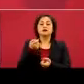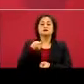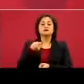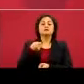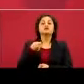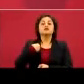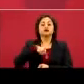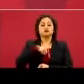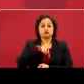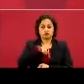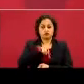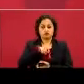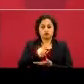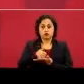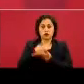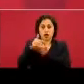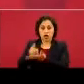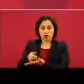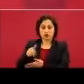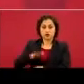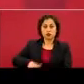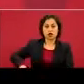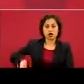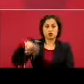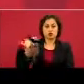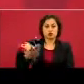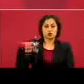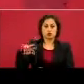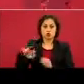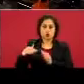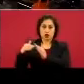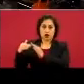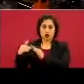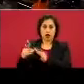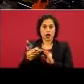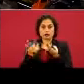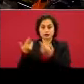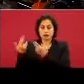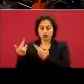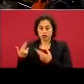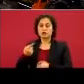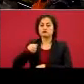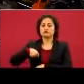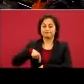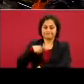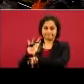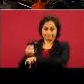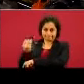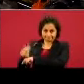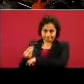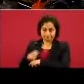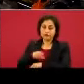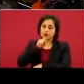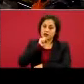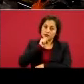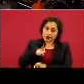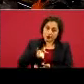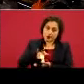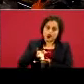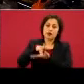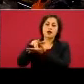reparar los daños, se les van a entregar recursos para